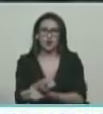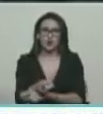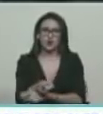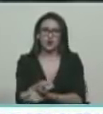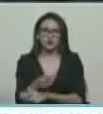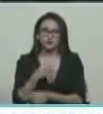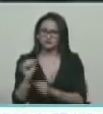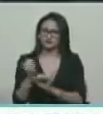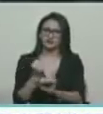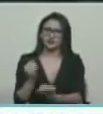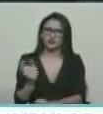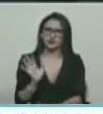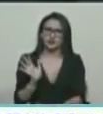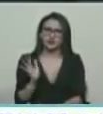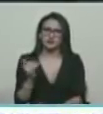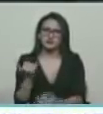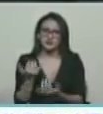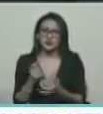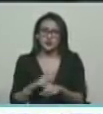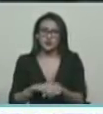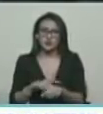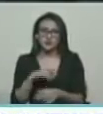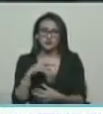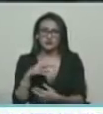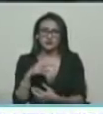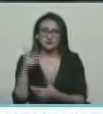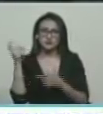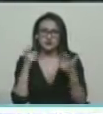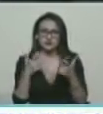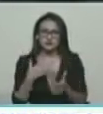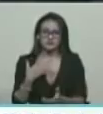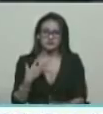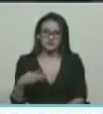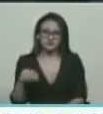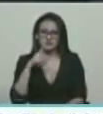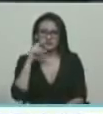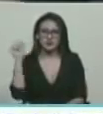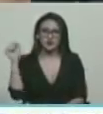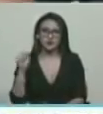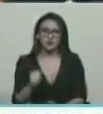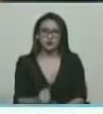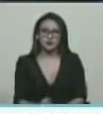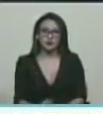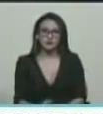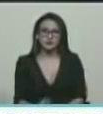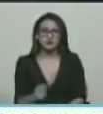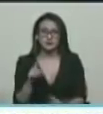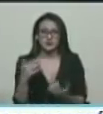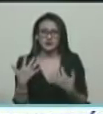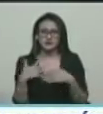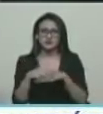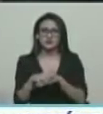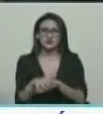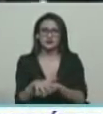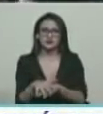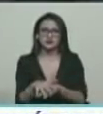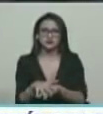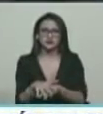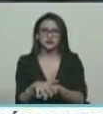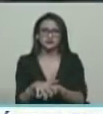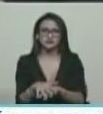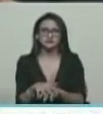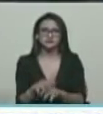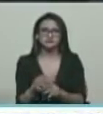hemos negado desde los tiempos del comandante Chávez con el presidente Nicolás Maduro. Pero además de eso hablamos de la integración y